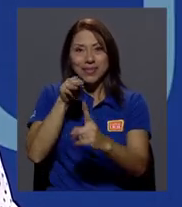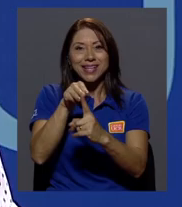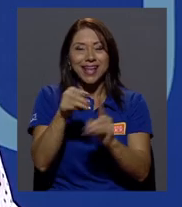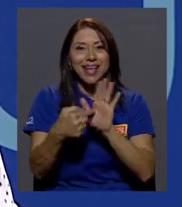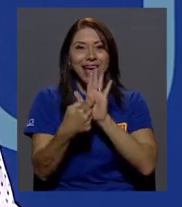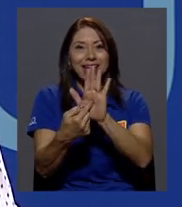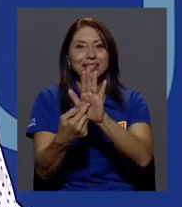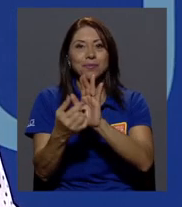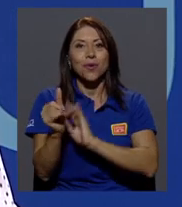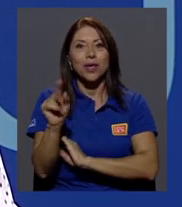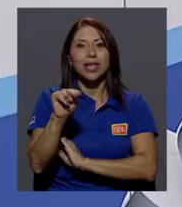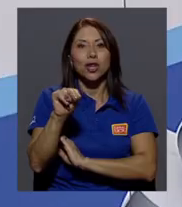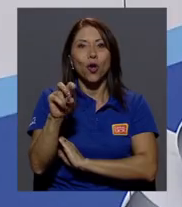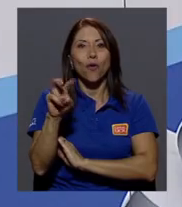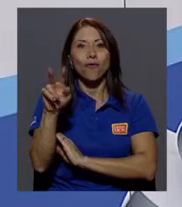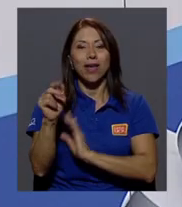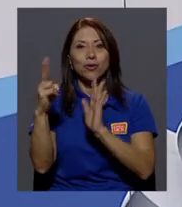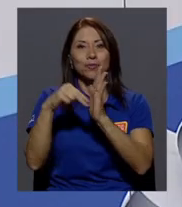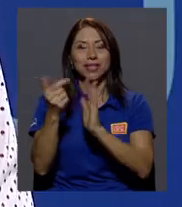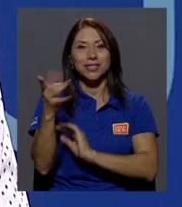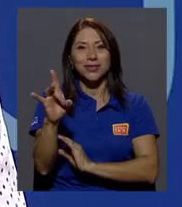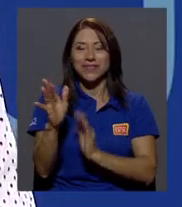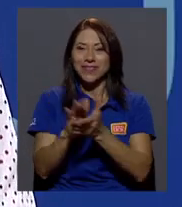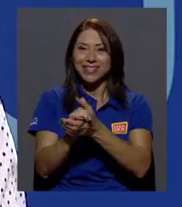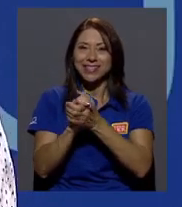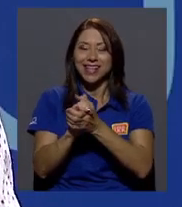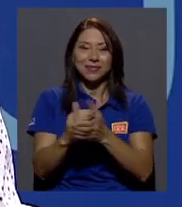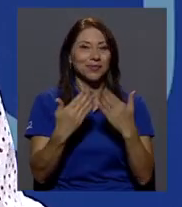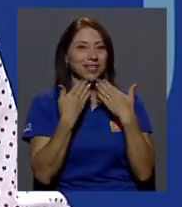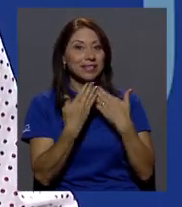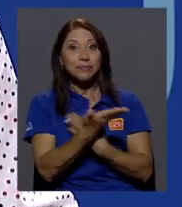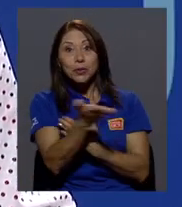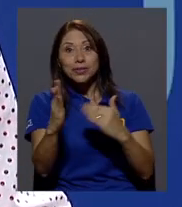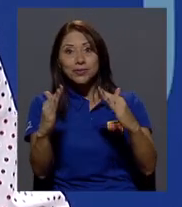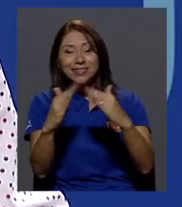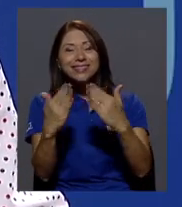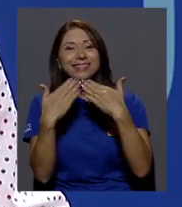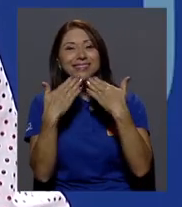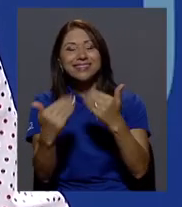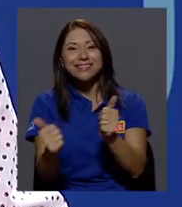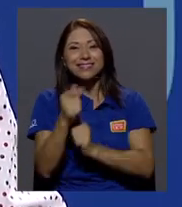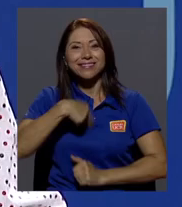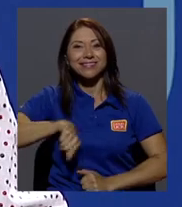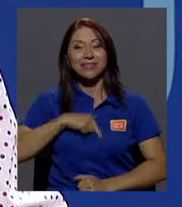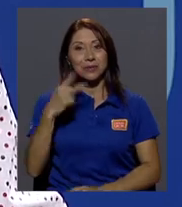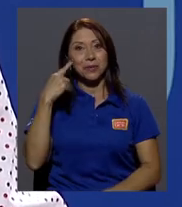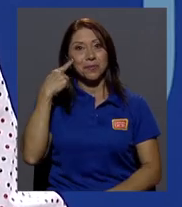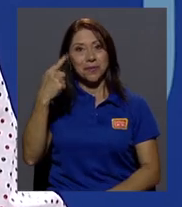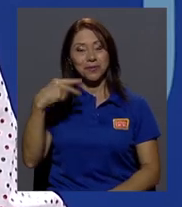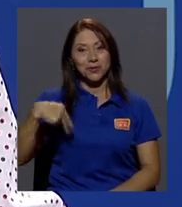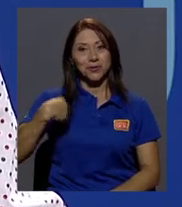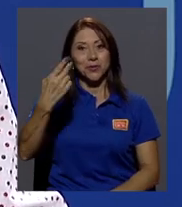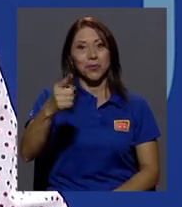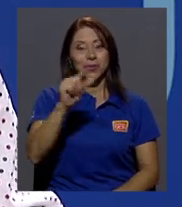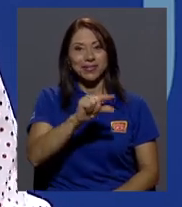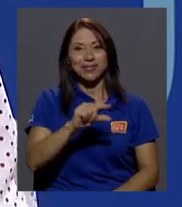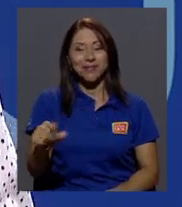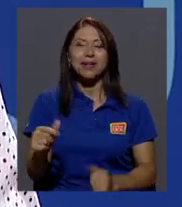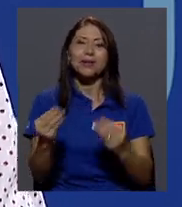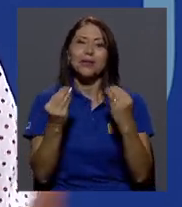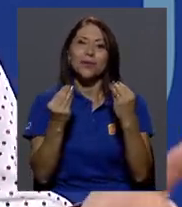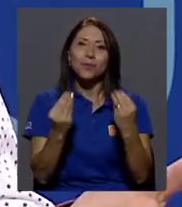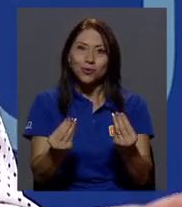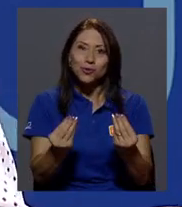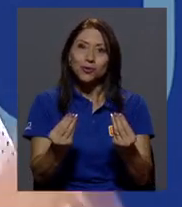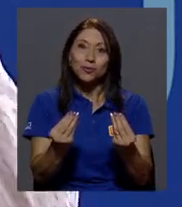exponen o 2018 felicidades muchas gracias a ustedes en su casa muchísimas gracias por habernos acompañado nos vemos a la vuelta de una semana con